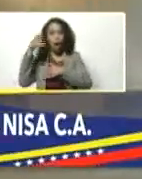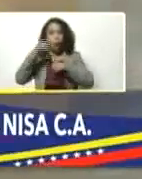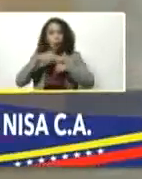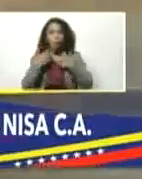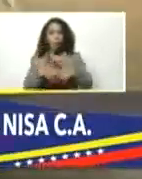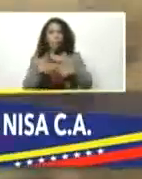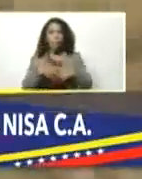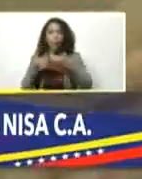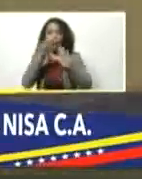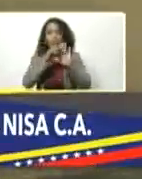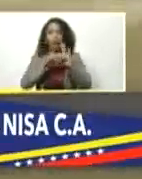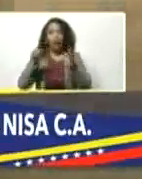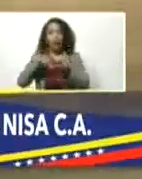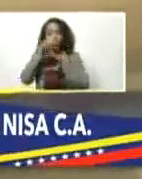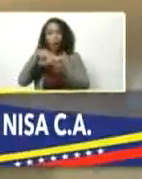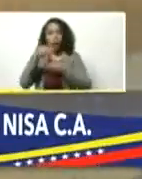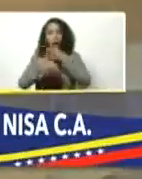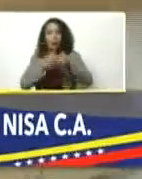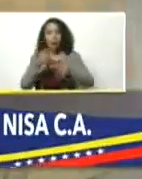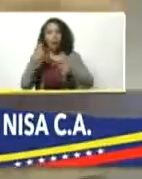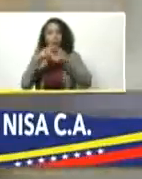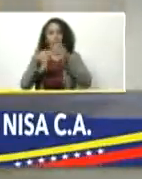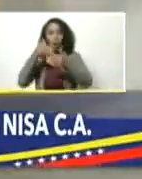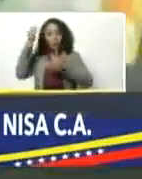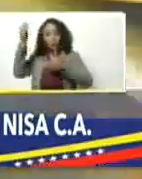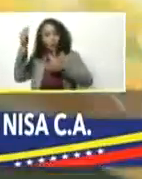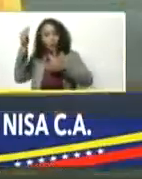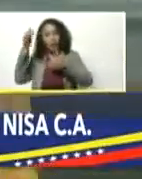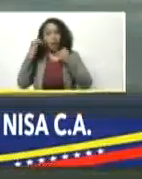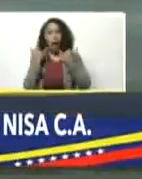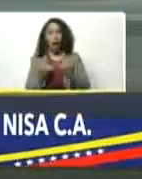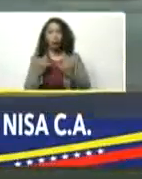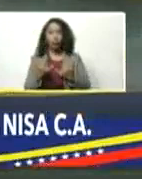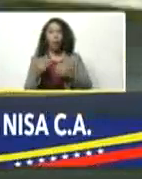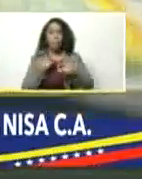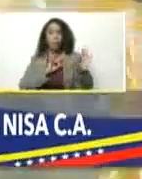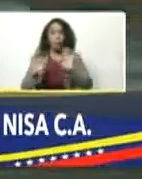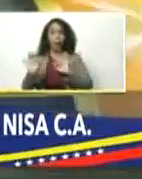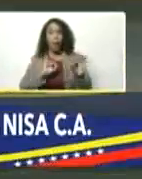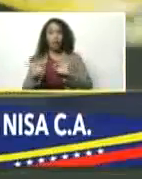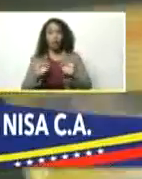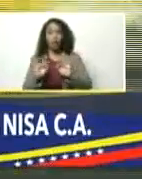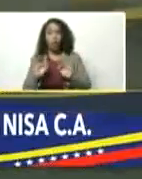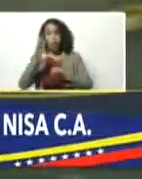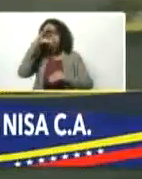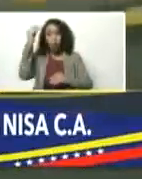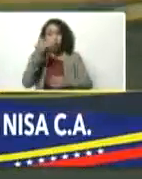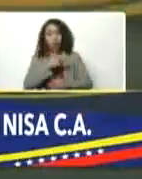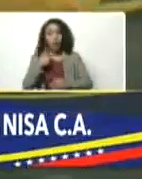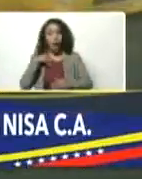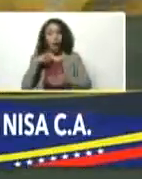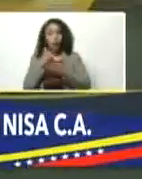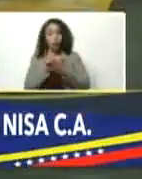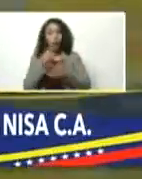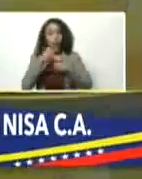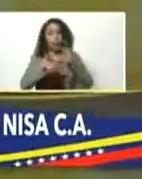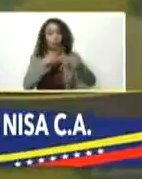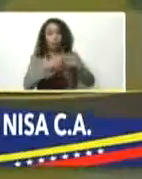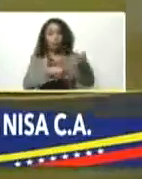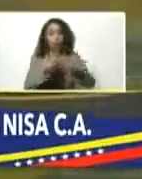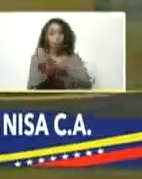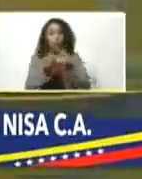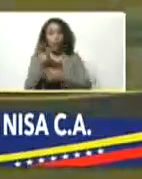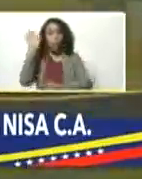Génica a nivel nacional realiza exportaciones y ahora se prepara para que Dios mediante todo este ciclo de producción tiene un